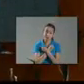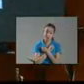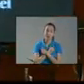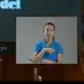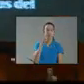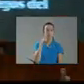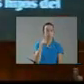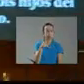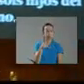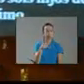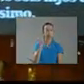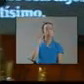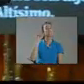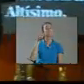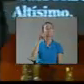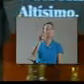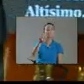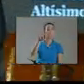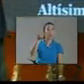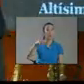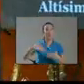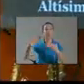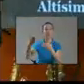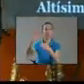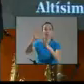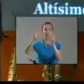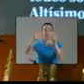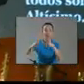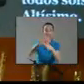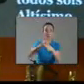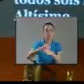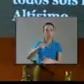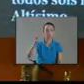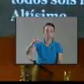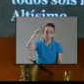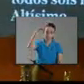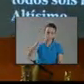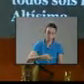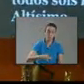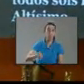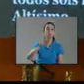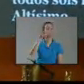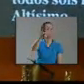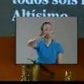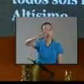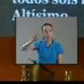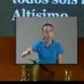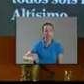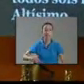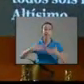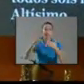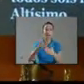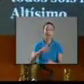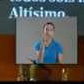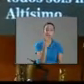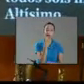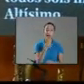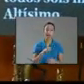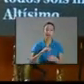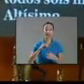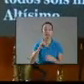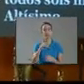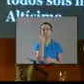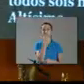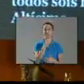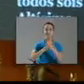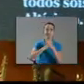adorarlo a Él. Entonces él, y yo no sabía por qué era el ayuno. No tenía idea. Pero